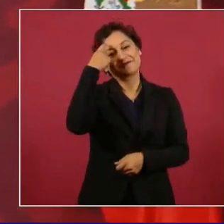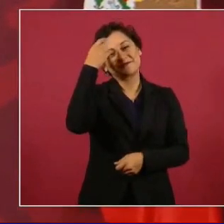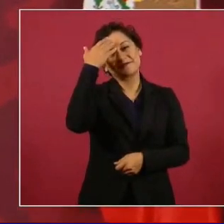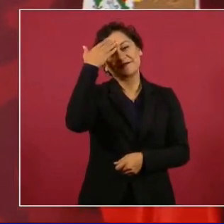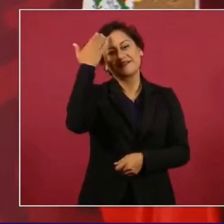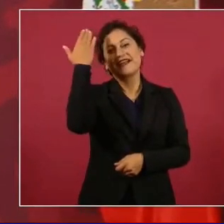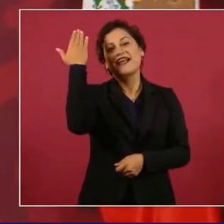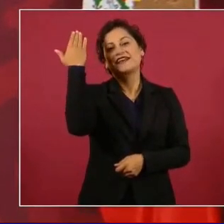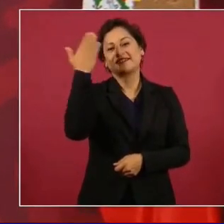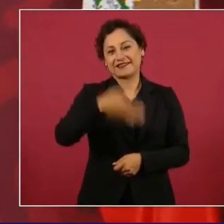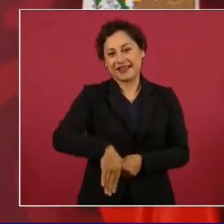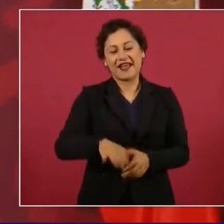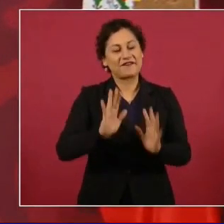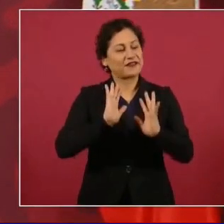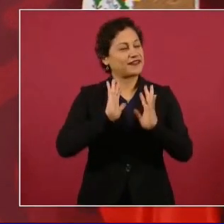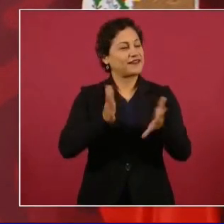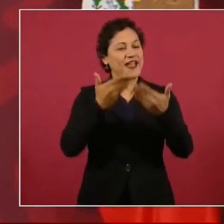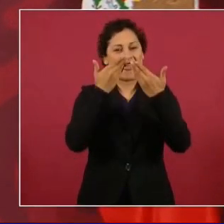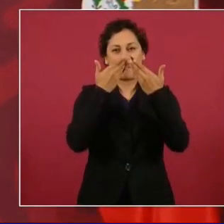seguir adelante.